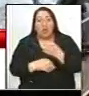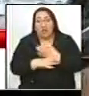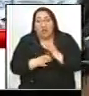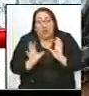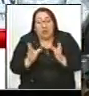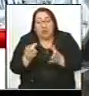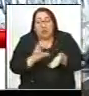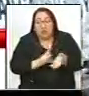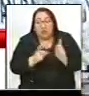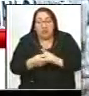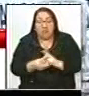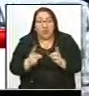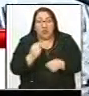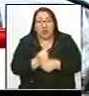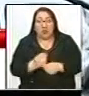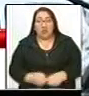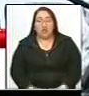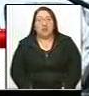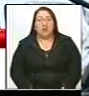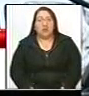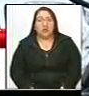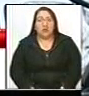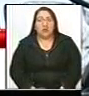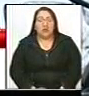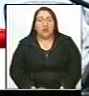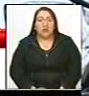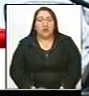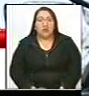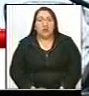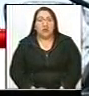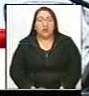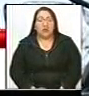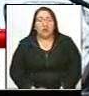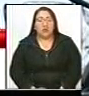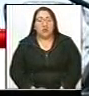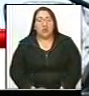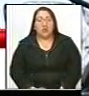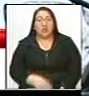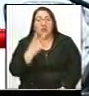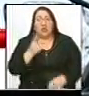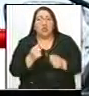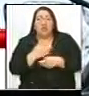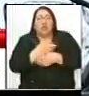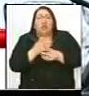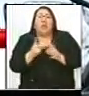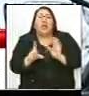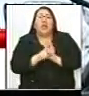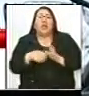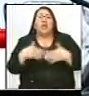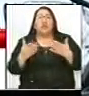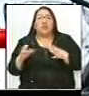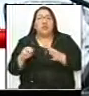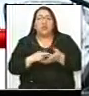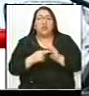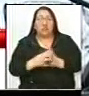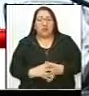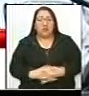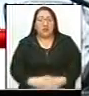que finalmente no funcione, y nosotros tendríamos que ver en esas alternativas cuáles son los mecanismos legales factibles que pueden ser